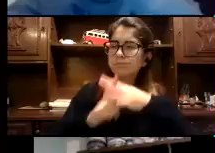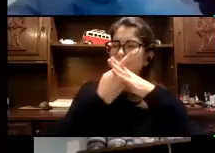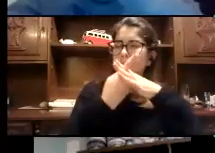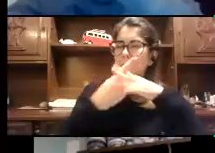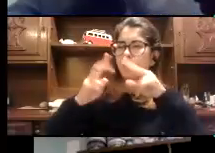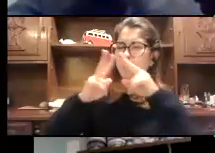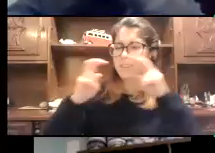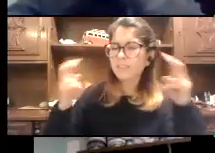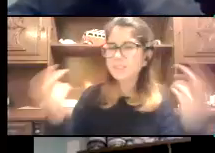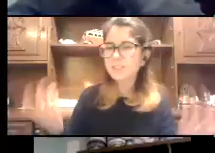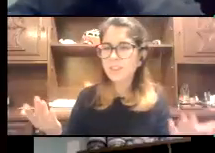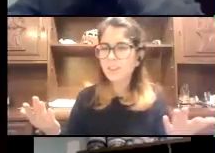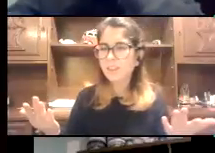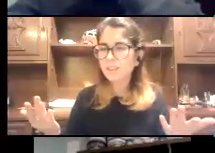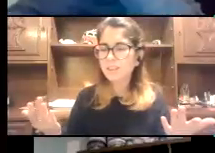de su causa.